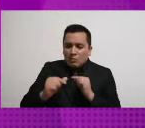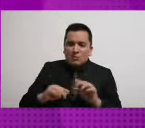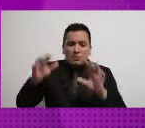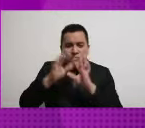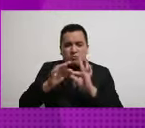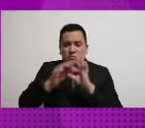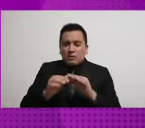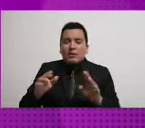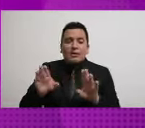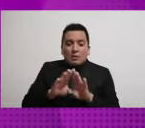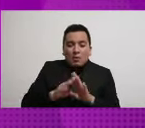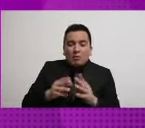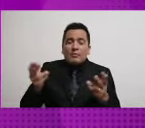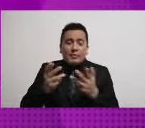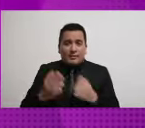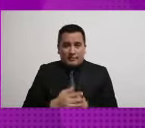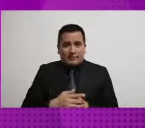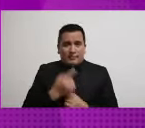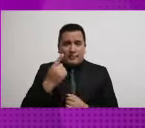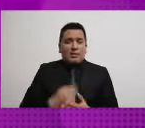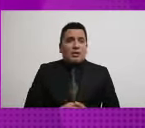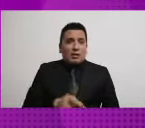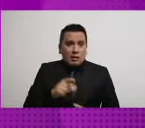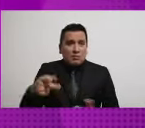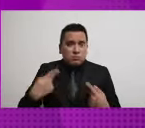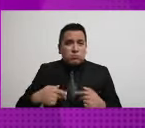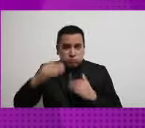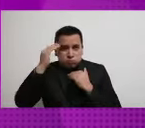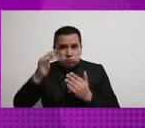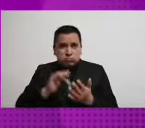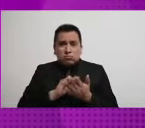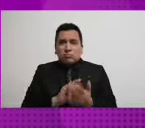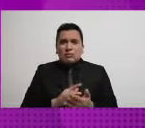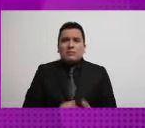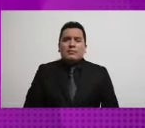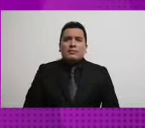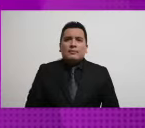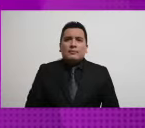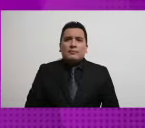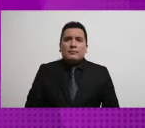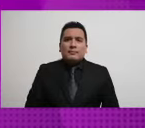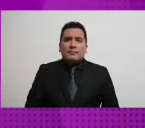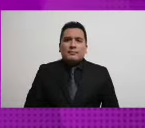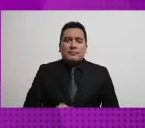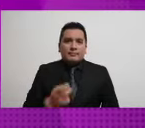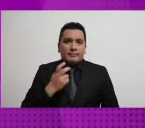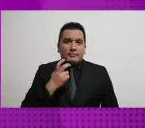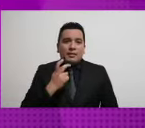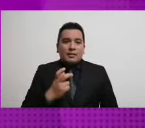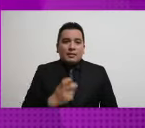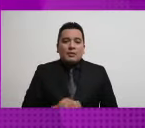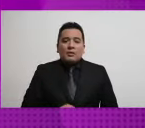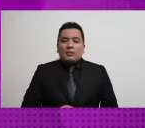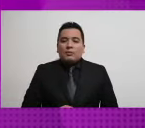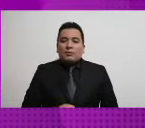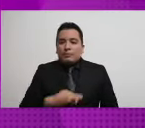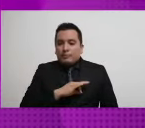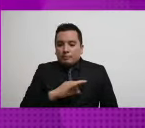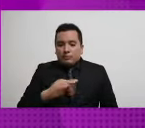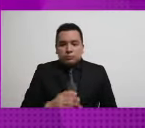va a ser en ese sentido, porque si ellos apoyan, entonces tendríamos